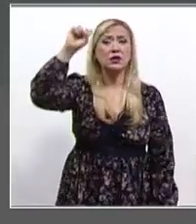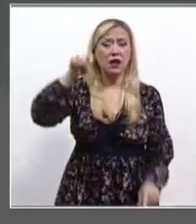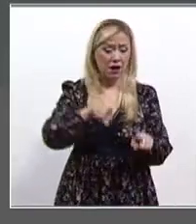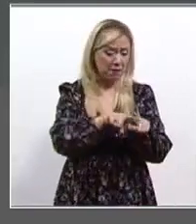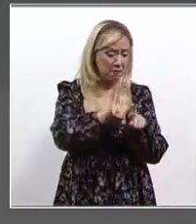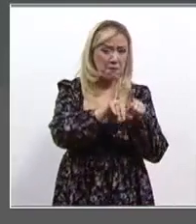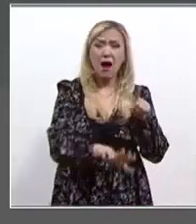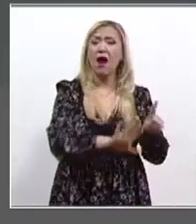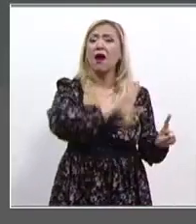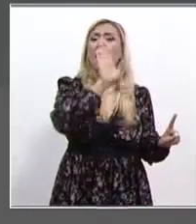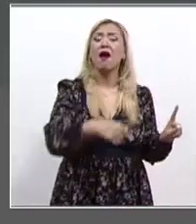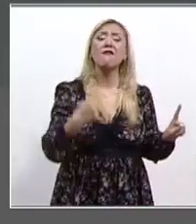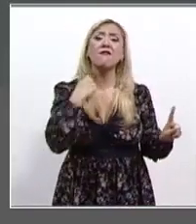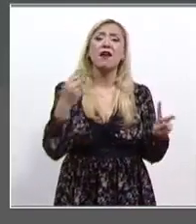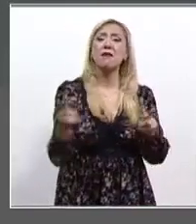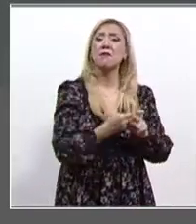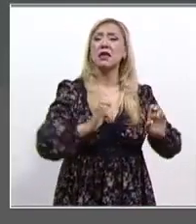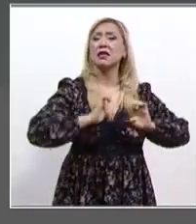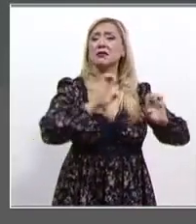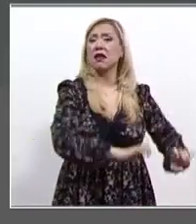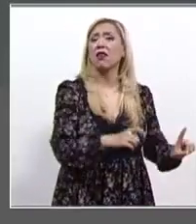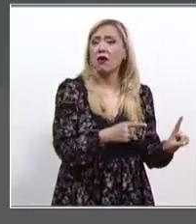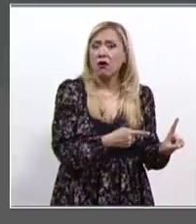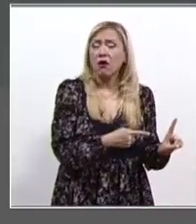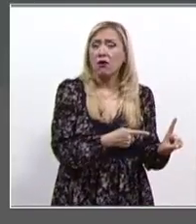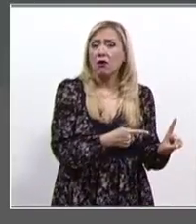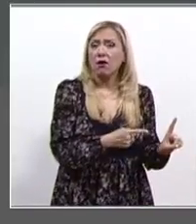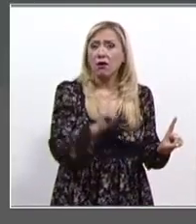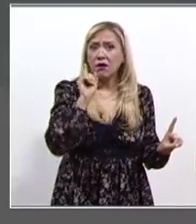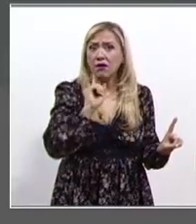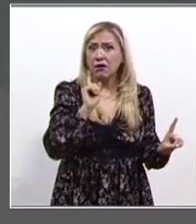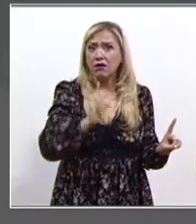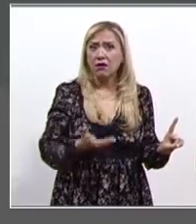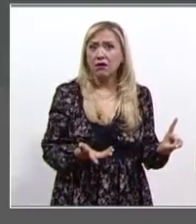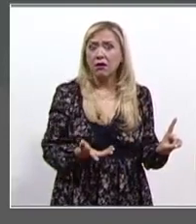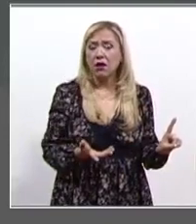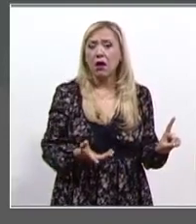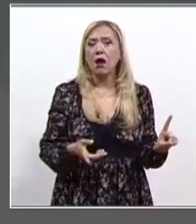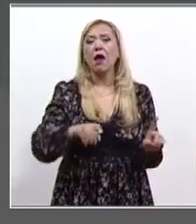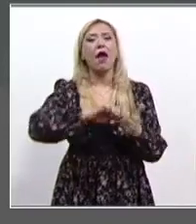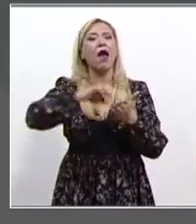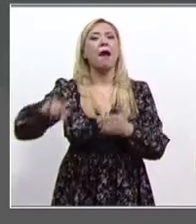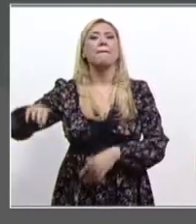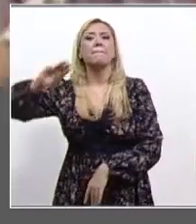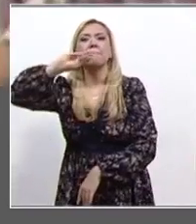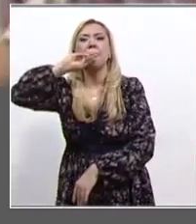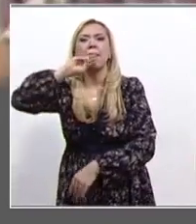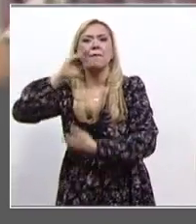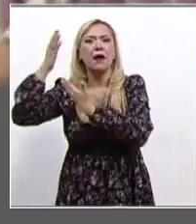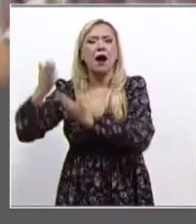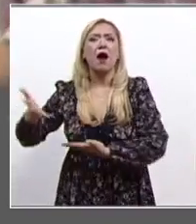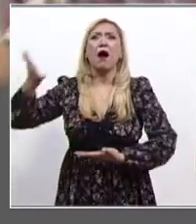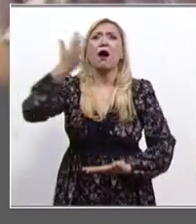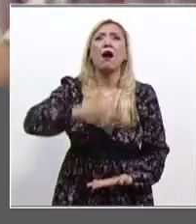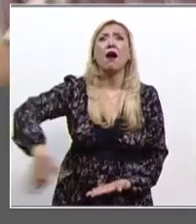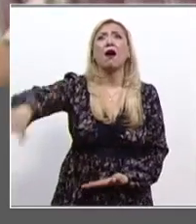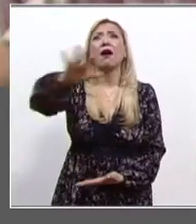hermana, para la madre que no ha sido escuchada en la búsqueda de su hijo.